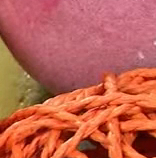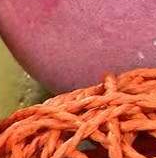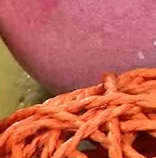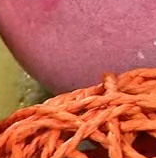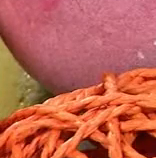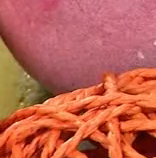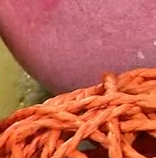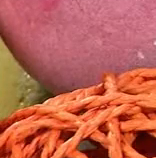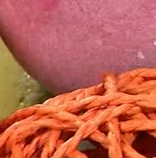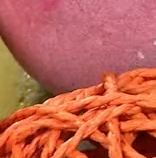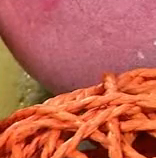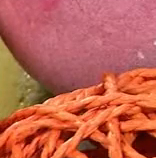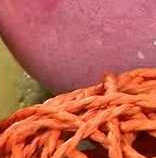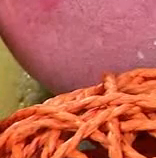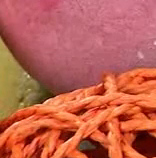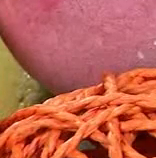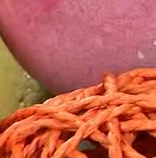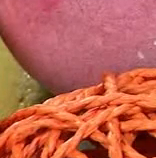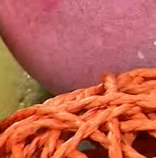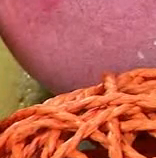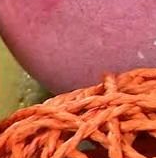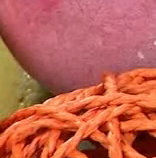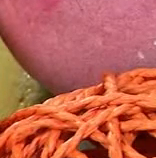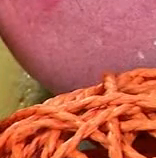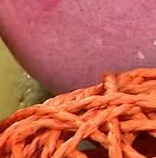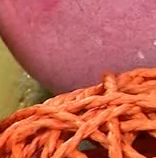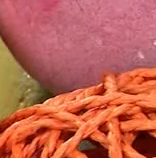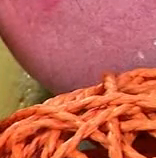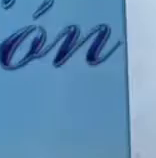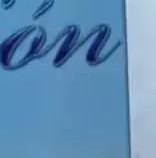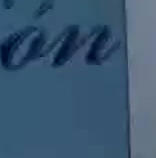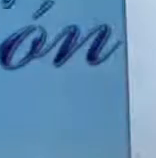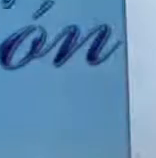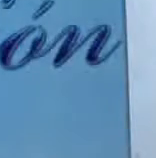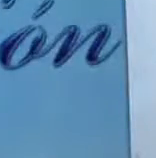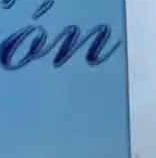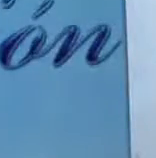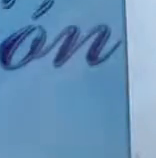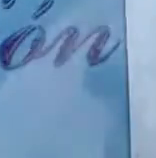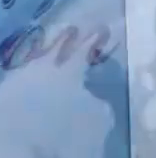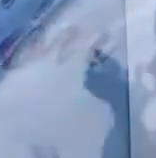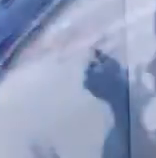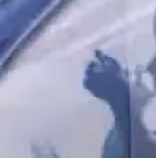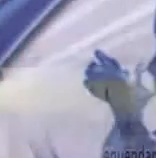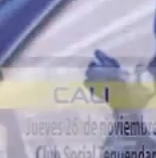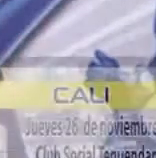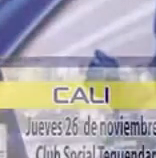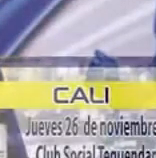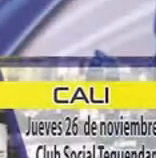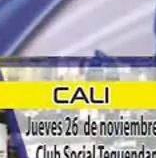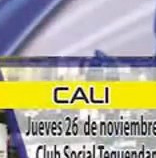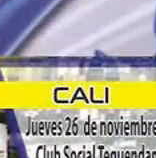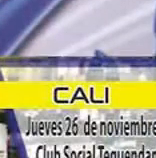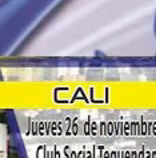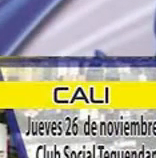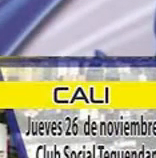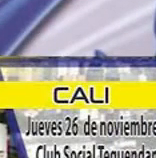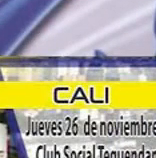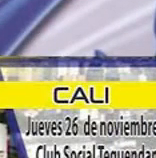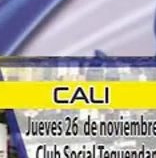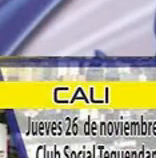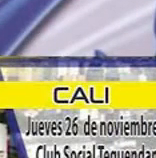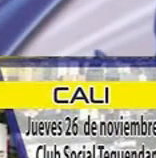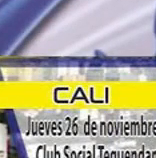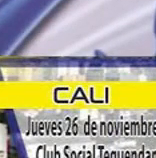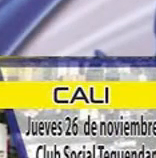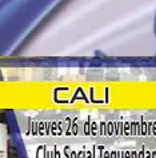del cáncer. Sacáridis en tiendas naturistas. El doctor Jorge Enrique Rojas Quiseno estará el próximo jueves 26